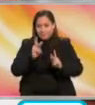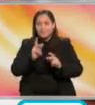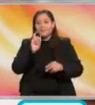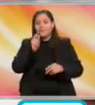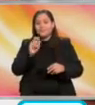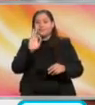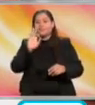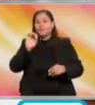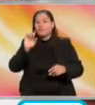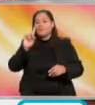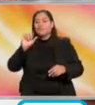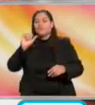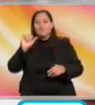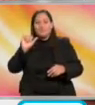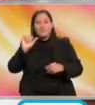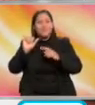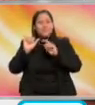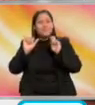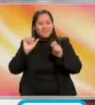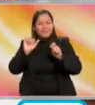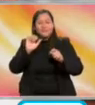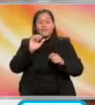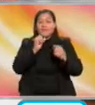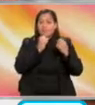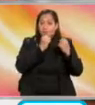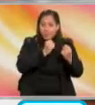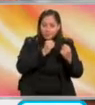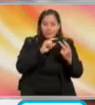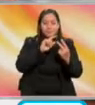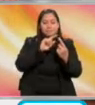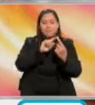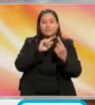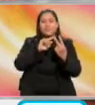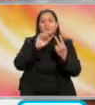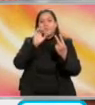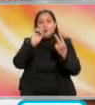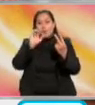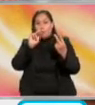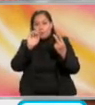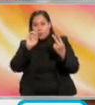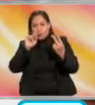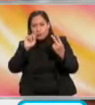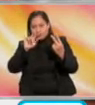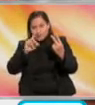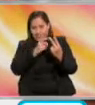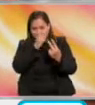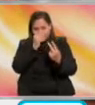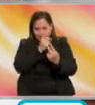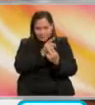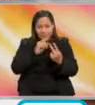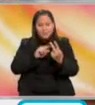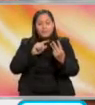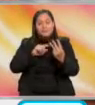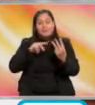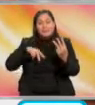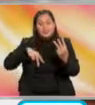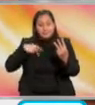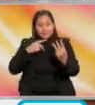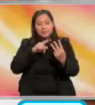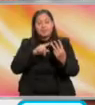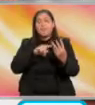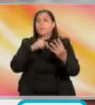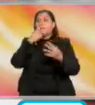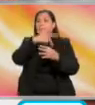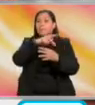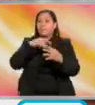el FODA, el famoso FODA, que son las fuerzas, las oportunidades, las debilidades y las amenazas